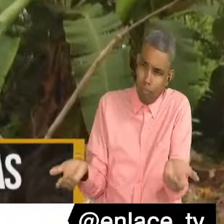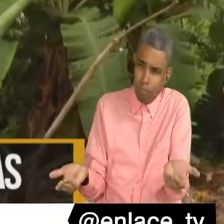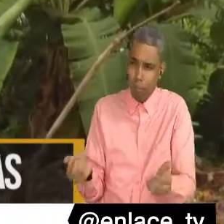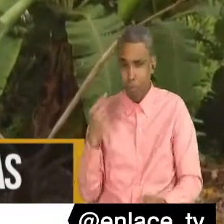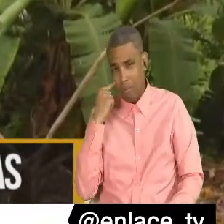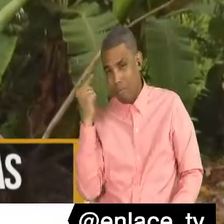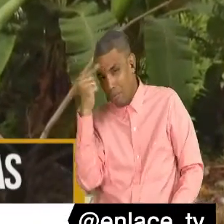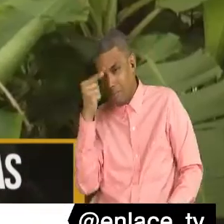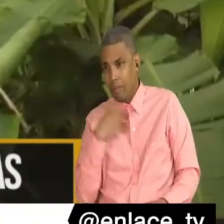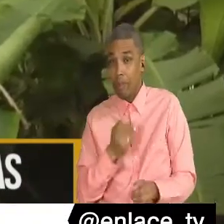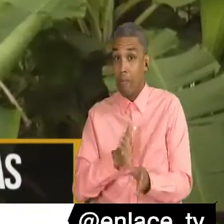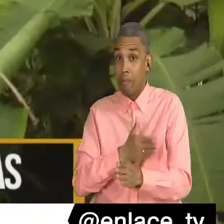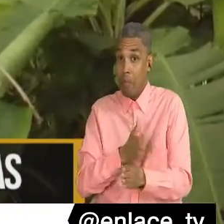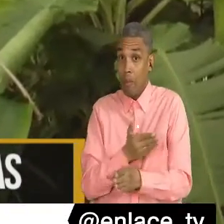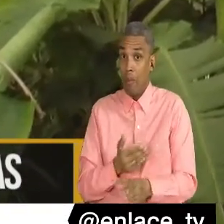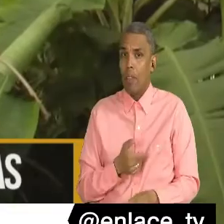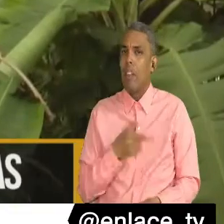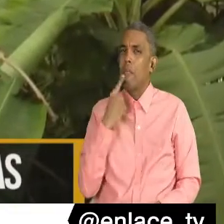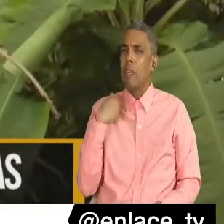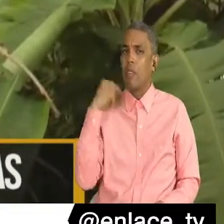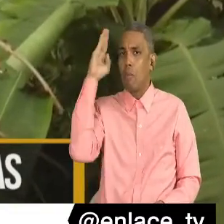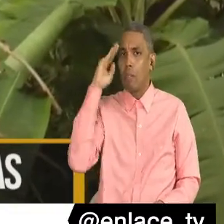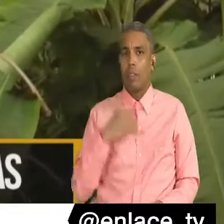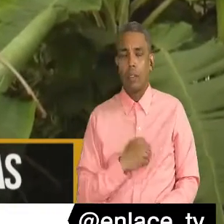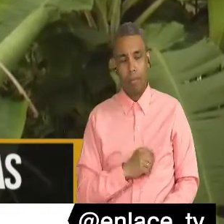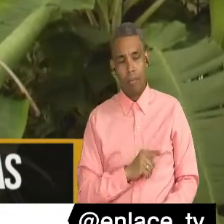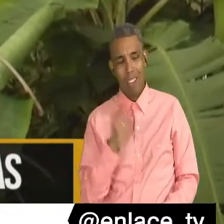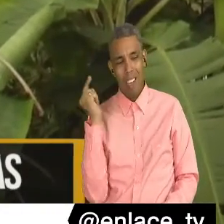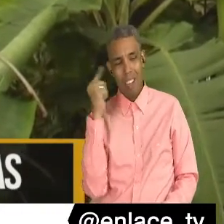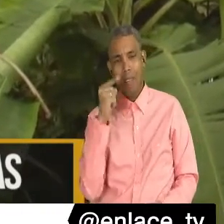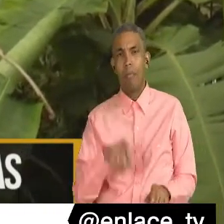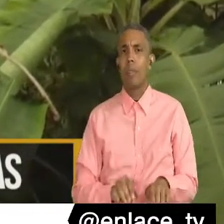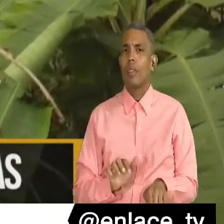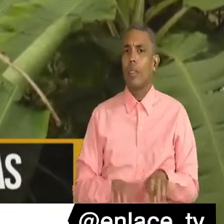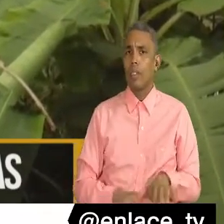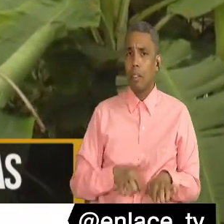acudiera a la Secretaría de Gobierno. Lo hice así.